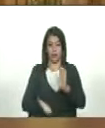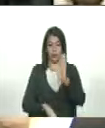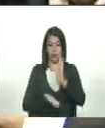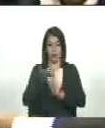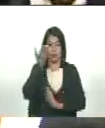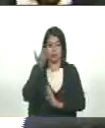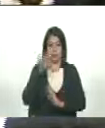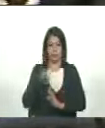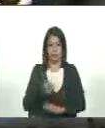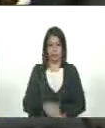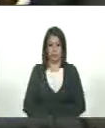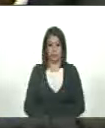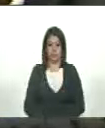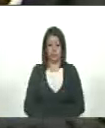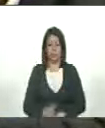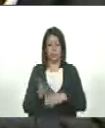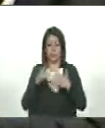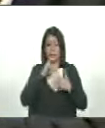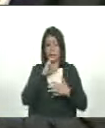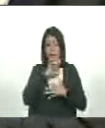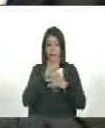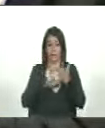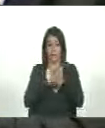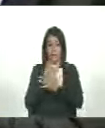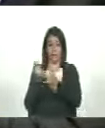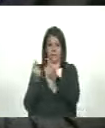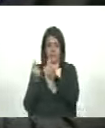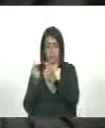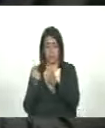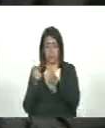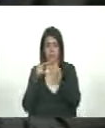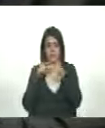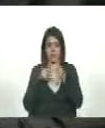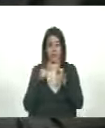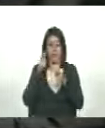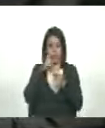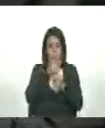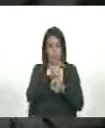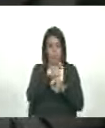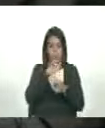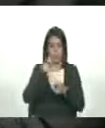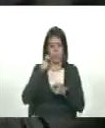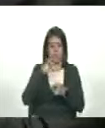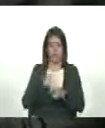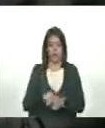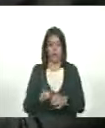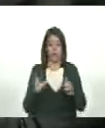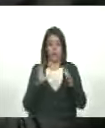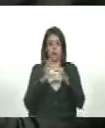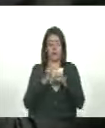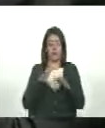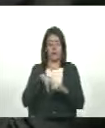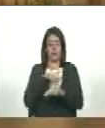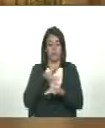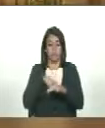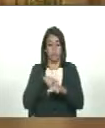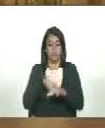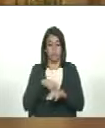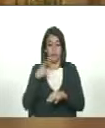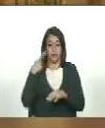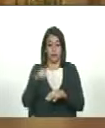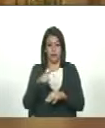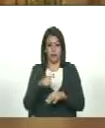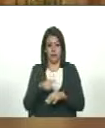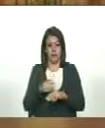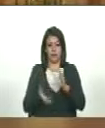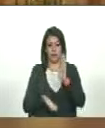superado esos rezagos económicos y que el pueblo en unión nacional haya